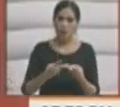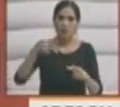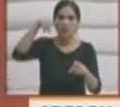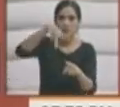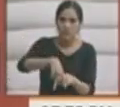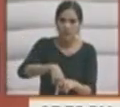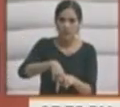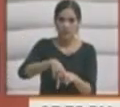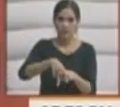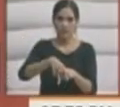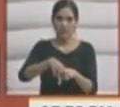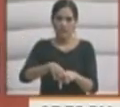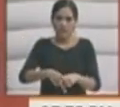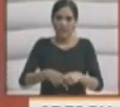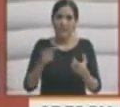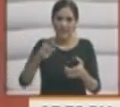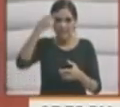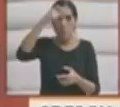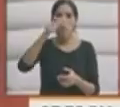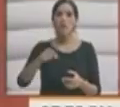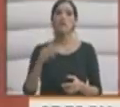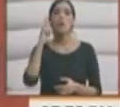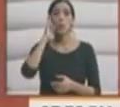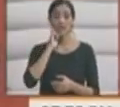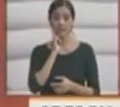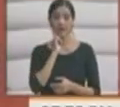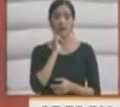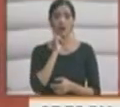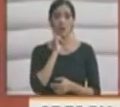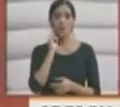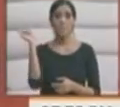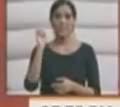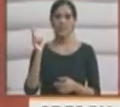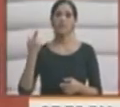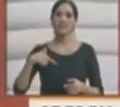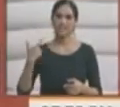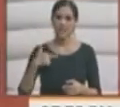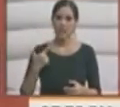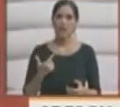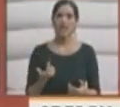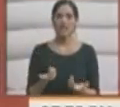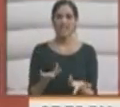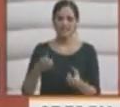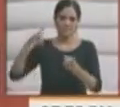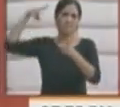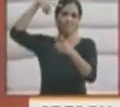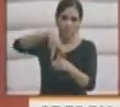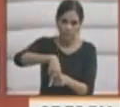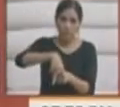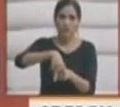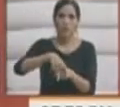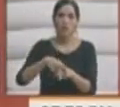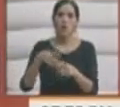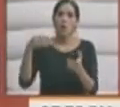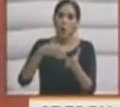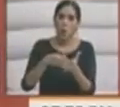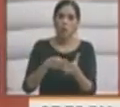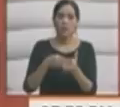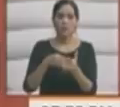el brío que este pueblo bolivariano, que este pueblo venezolano tiene, y se ensañan con las venezolanas y